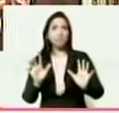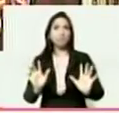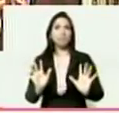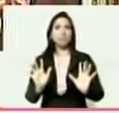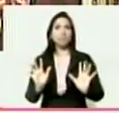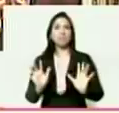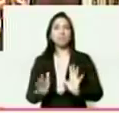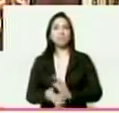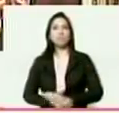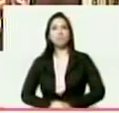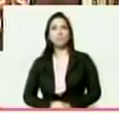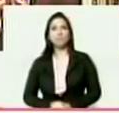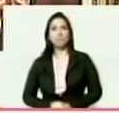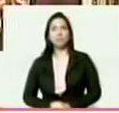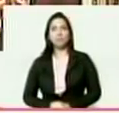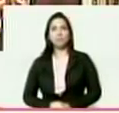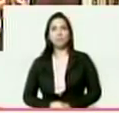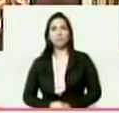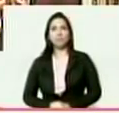de tantas